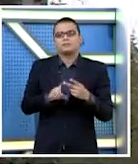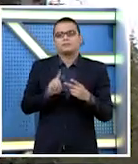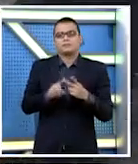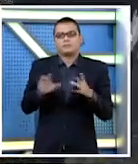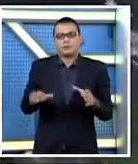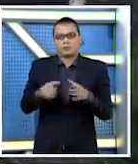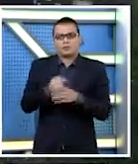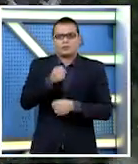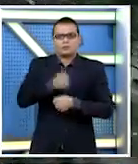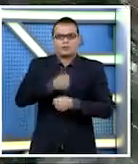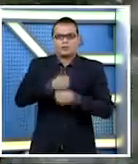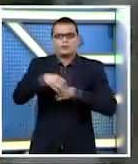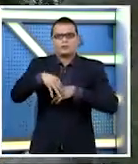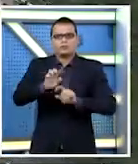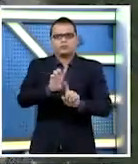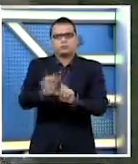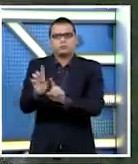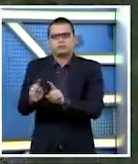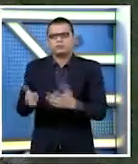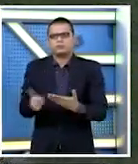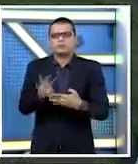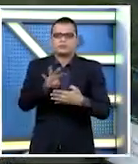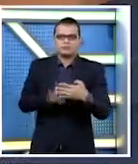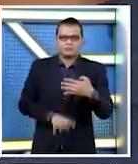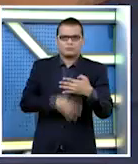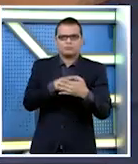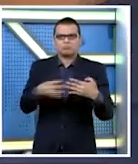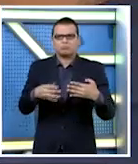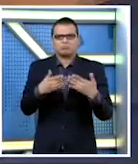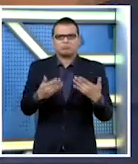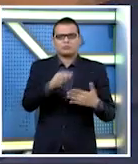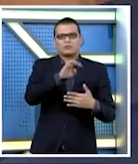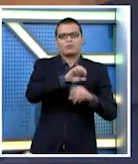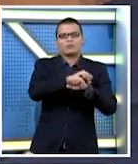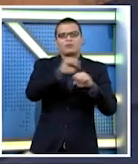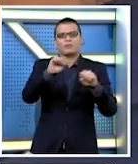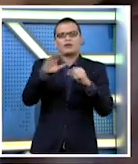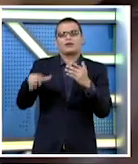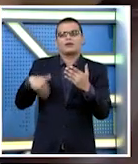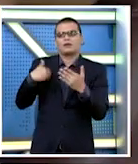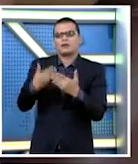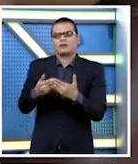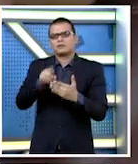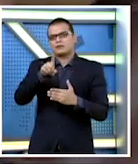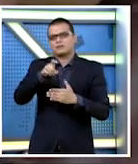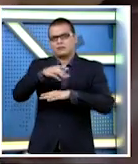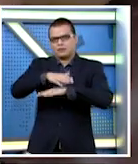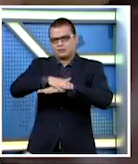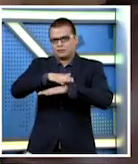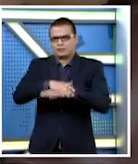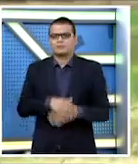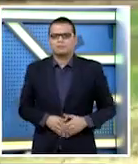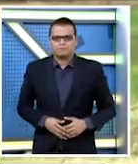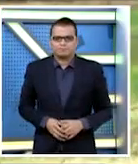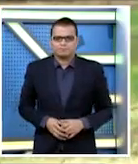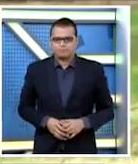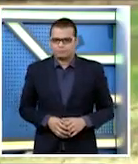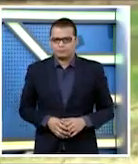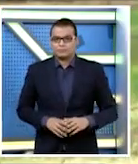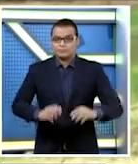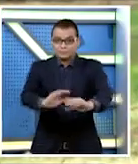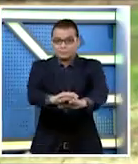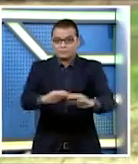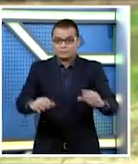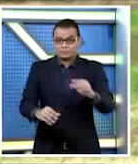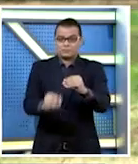parte, los del sector manufactura tendrán horario diferencial que inicia a las 9 de la mañana y finaliza a las 6 de la tarde. Es